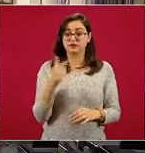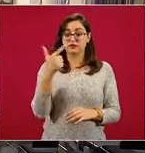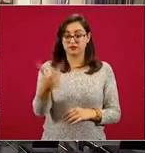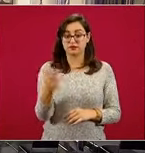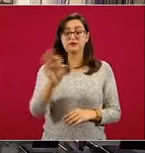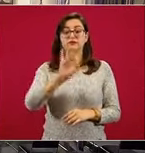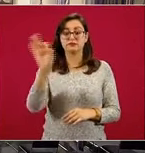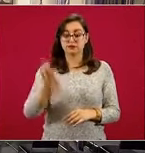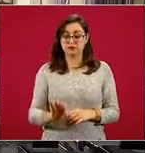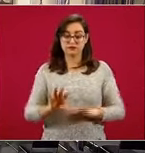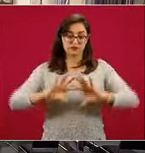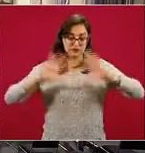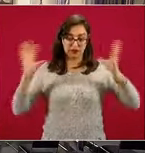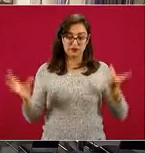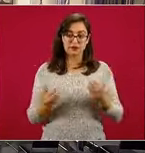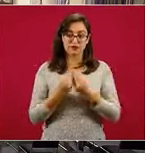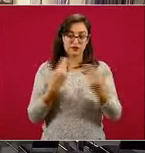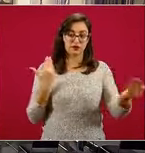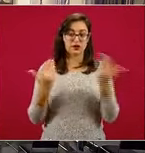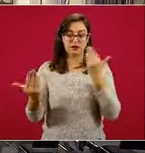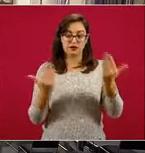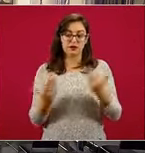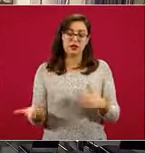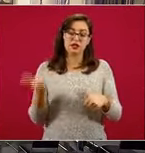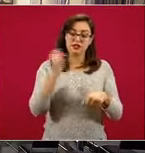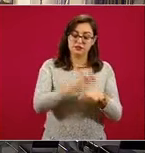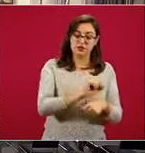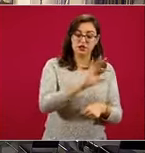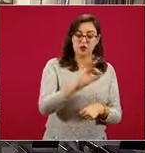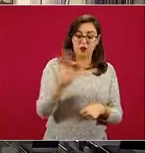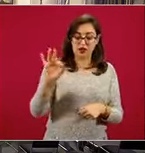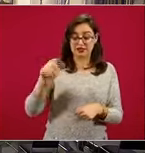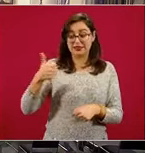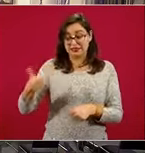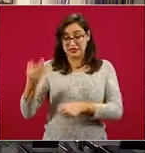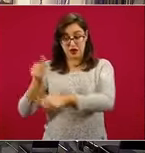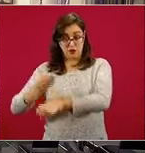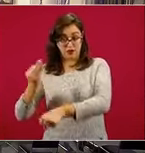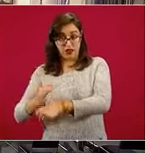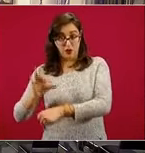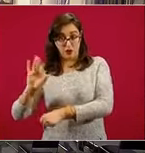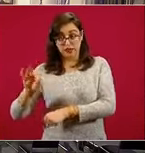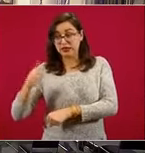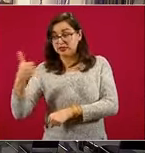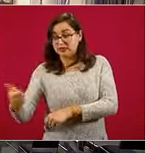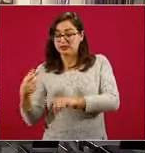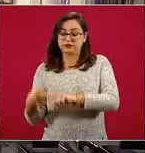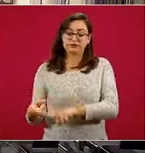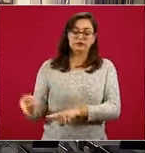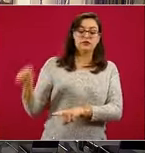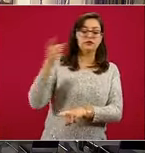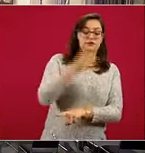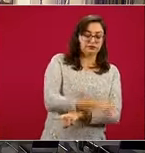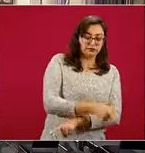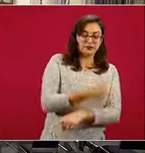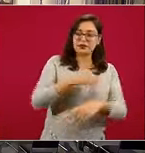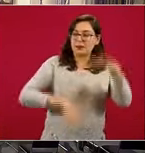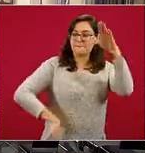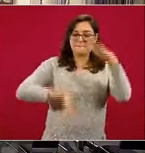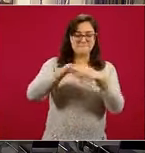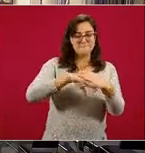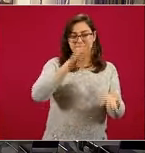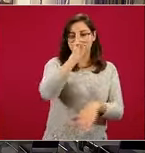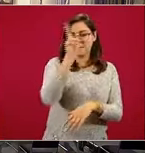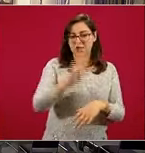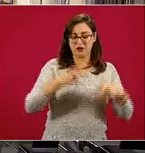lo que sería el descenso comparativo entre la semana 46, que es la última graficada, y la semana en la que tuvimos la